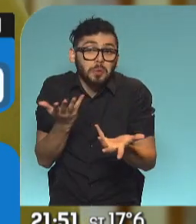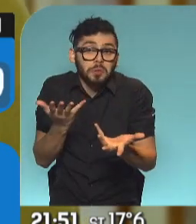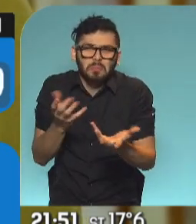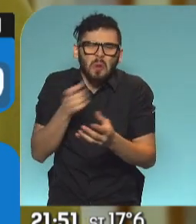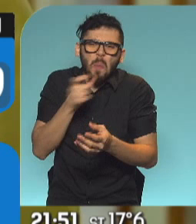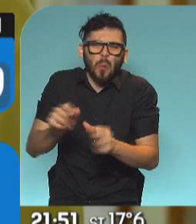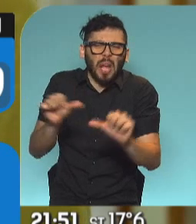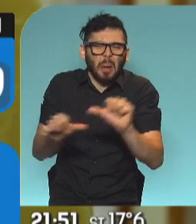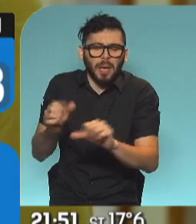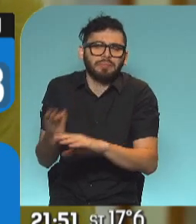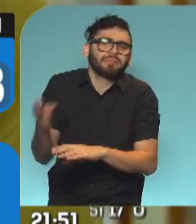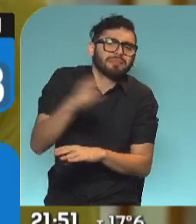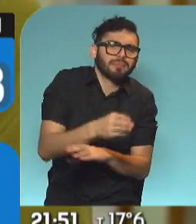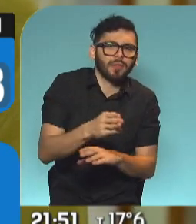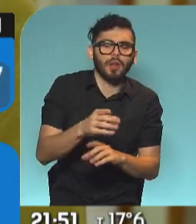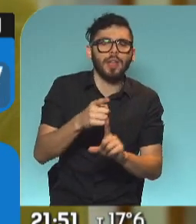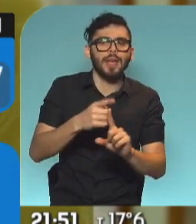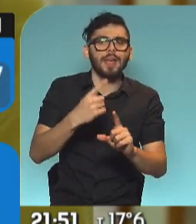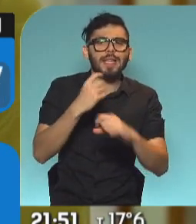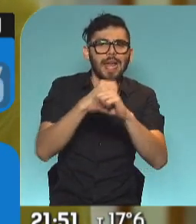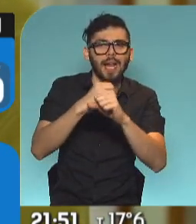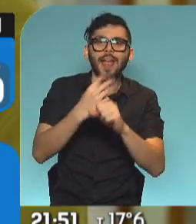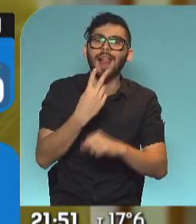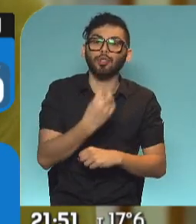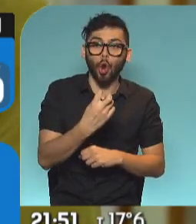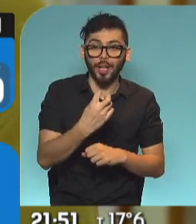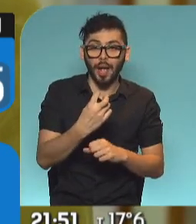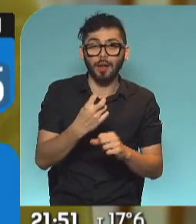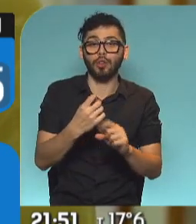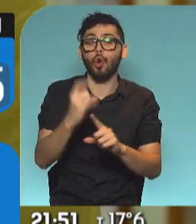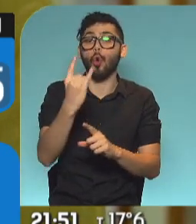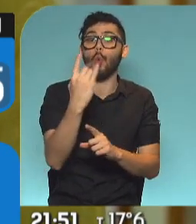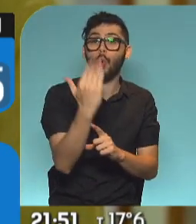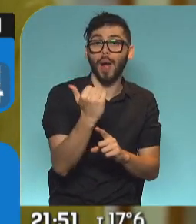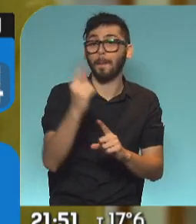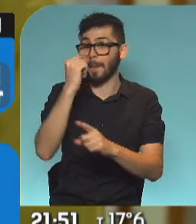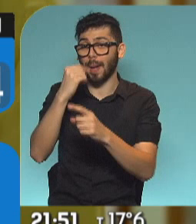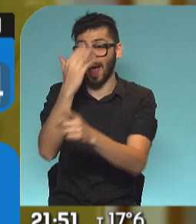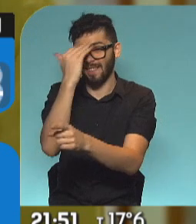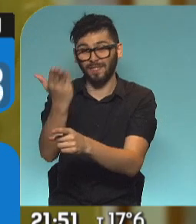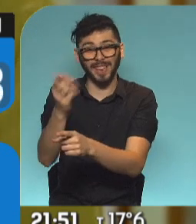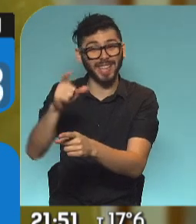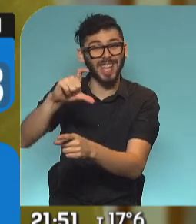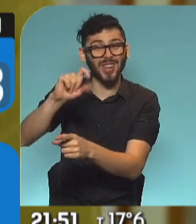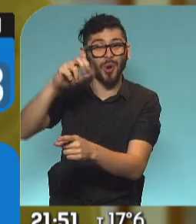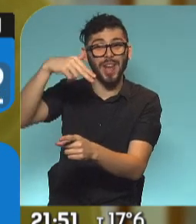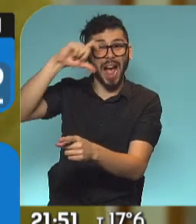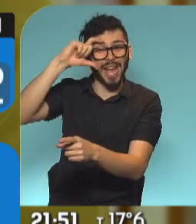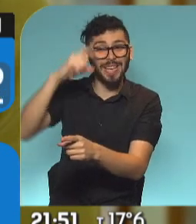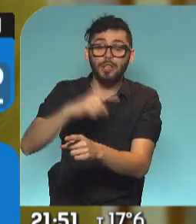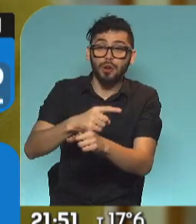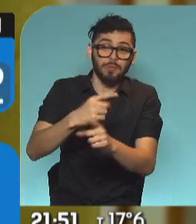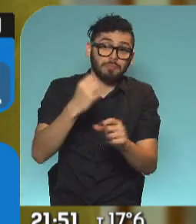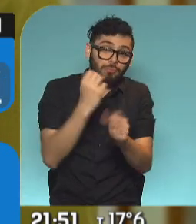trabajaba en CONAE y quedaba enfrente, yo fui a la UBA y CONAE queda enfrente, yo lo iba a buscar mucho y me divertía, ¿no?